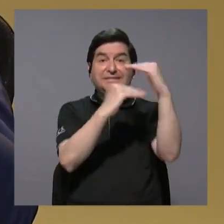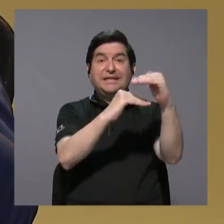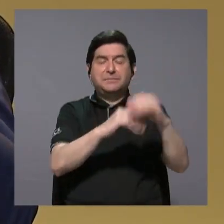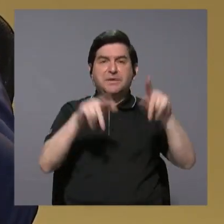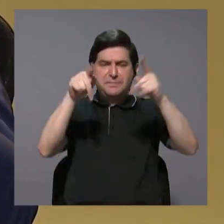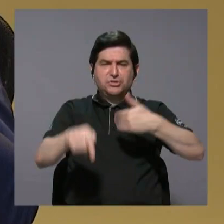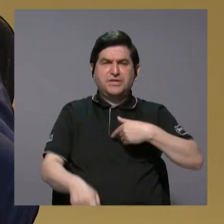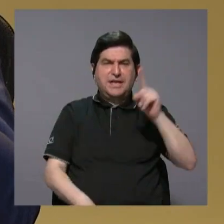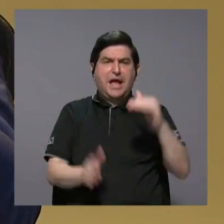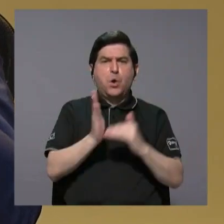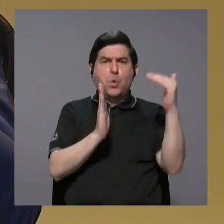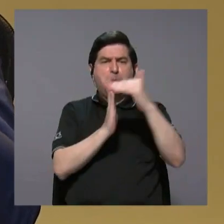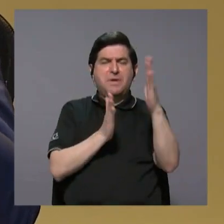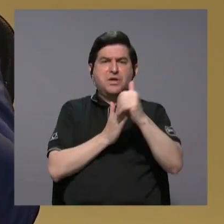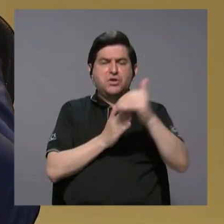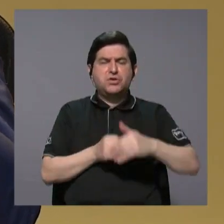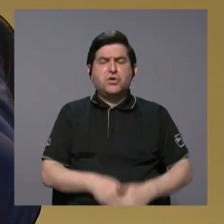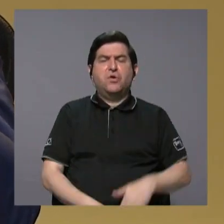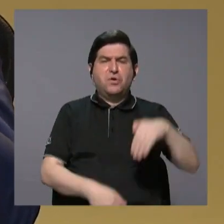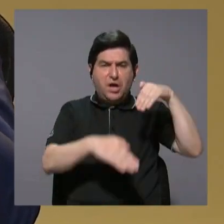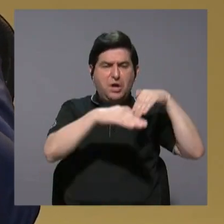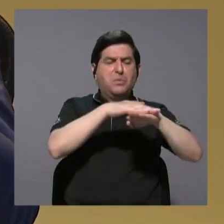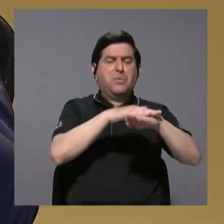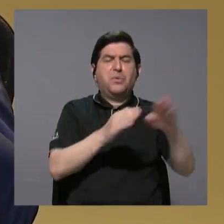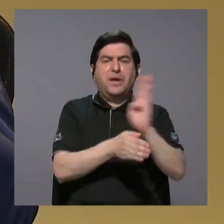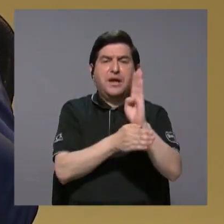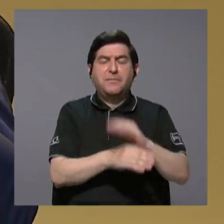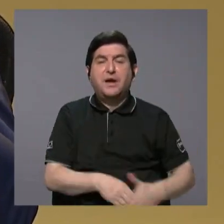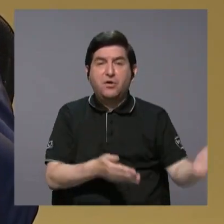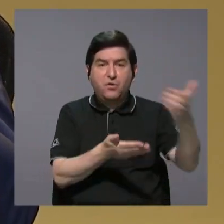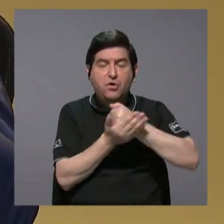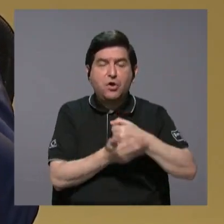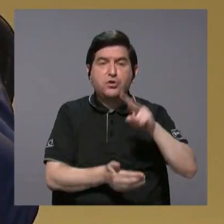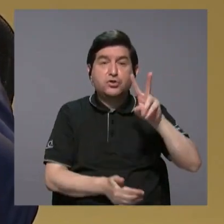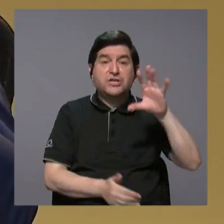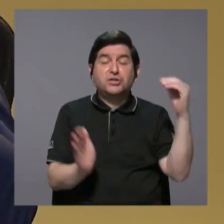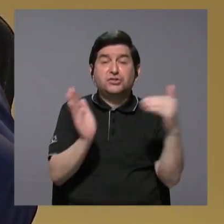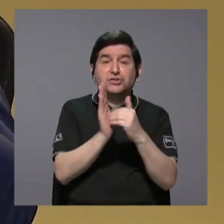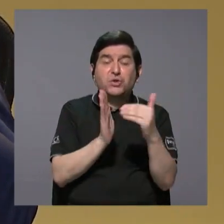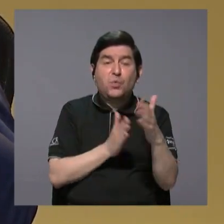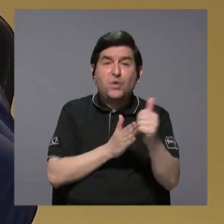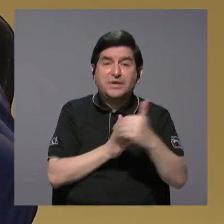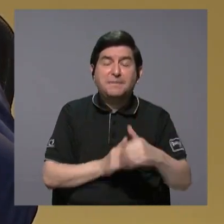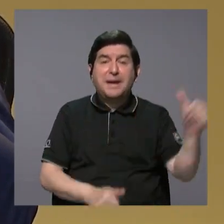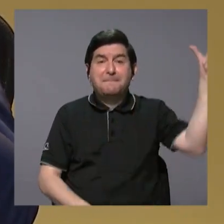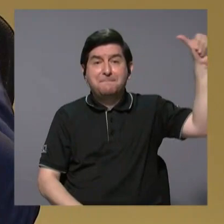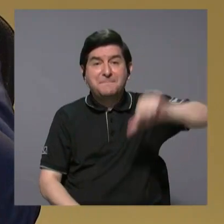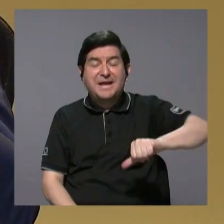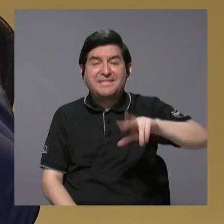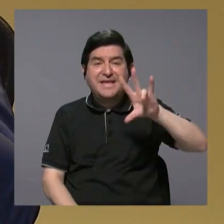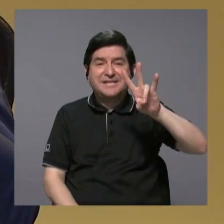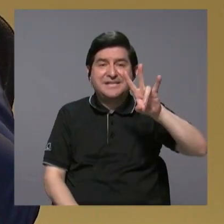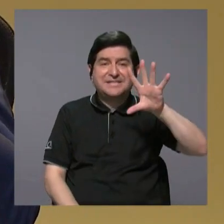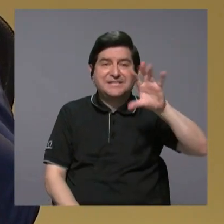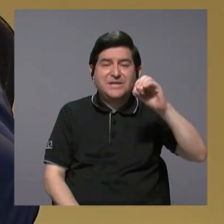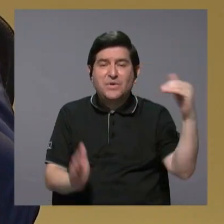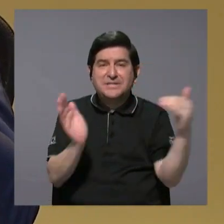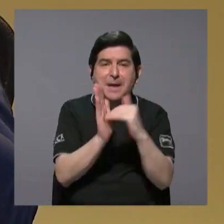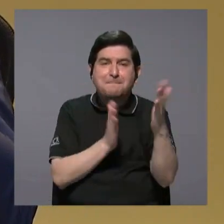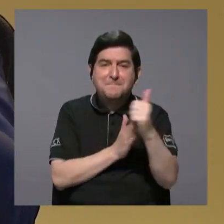alguien tenía un millón de dólares depositado en ese banco, iba a ir a recoger 250 mil dólares y perdía 750 mil